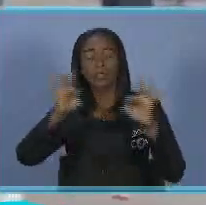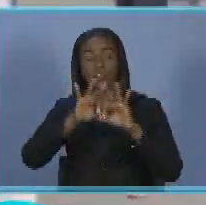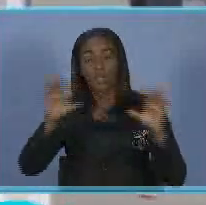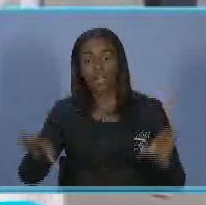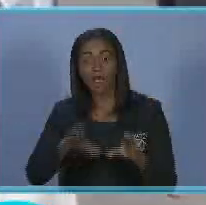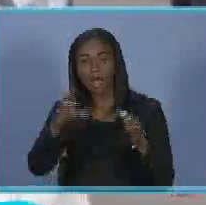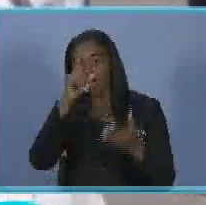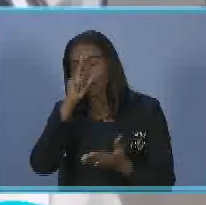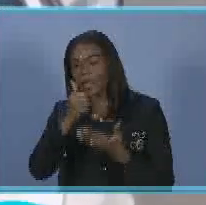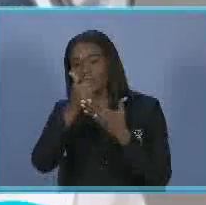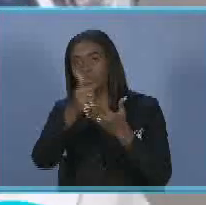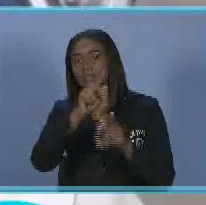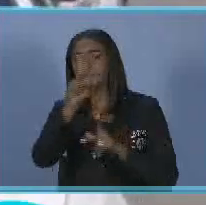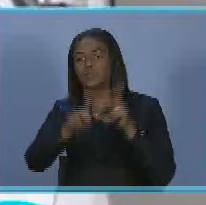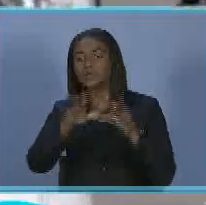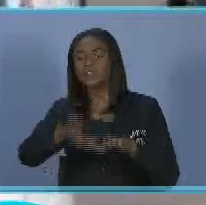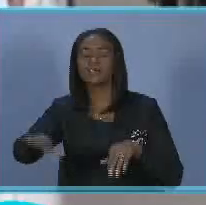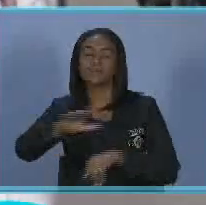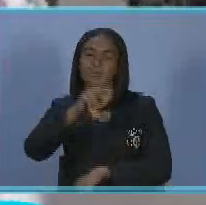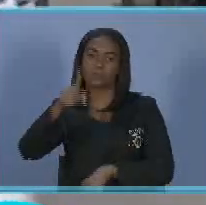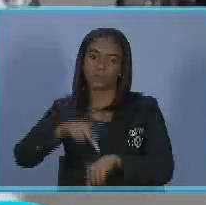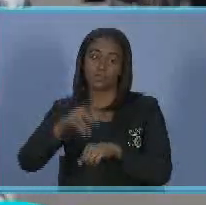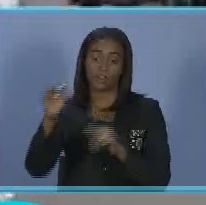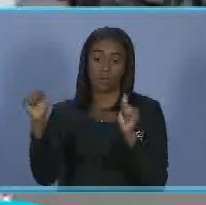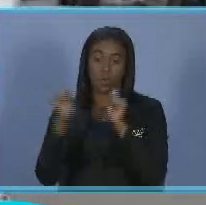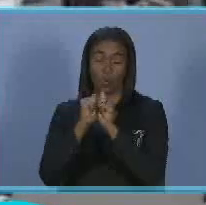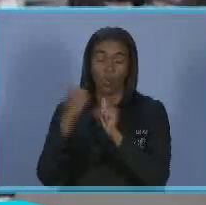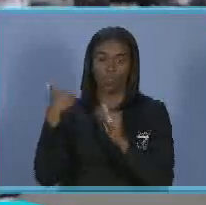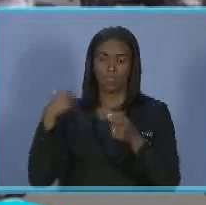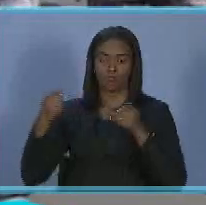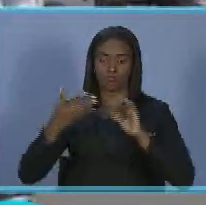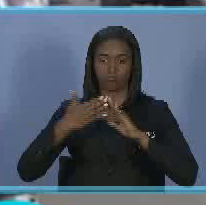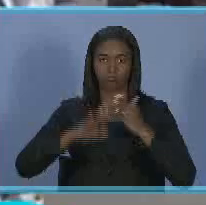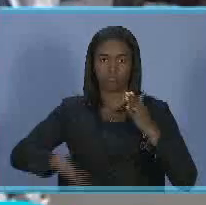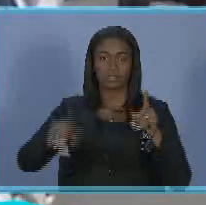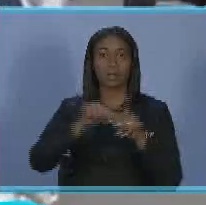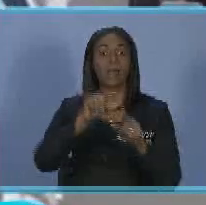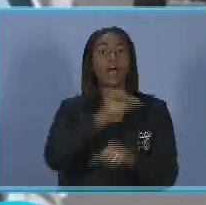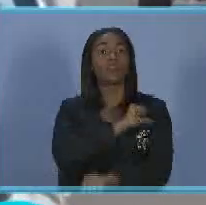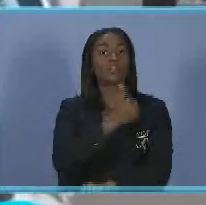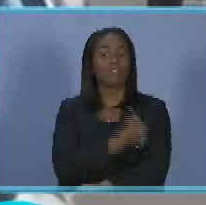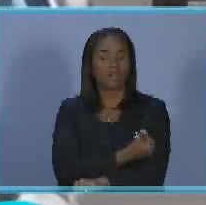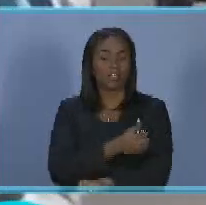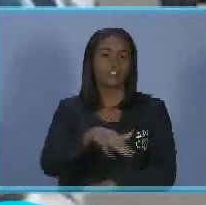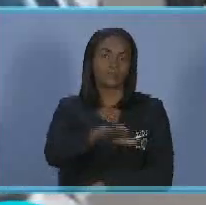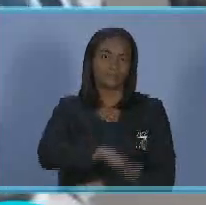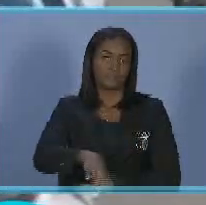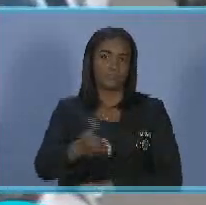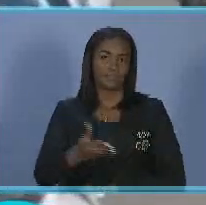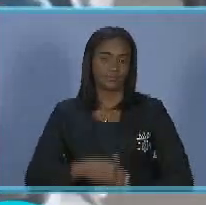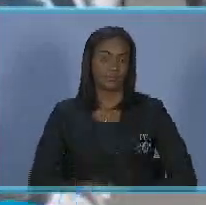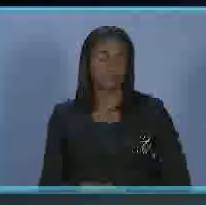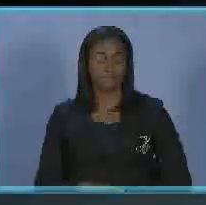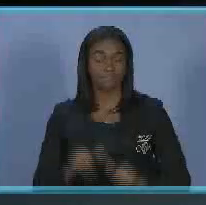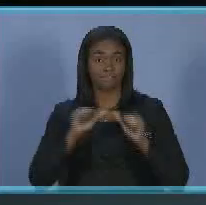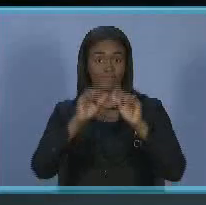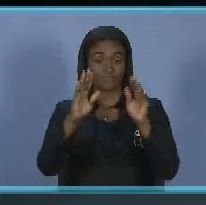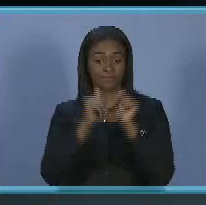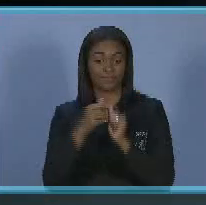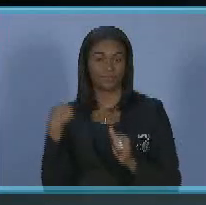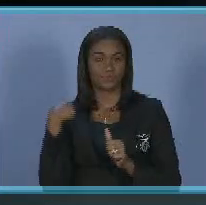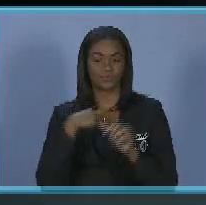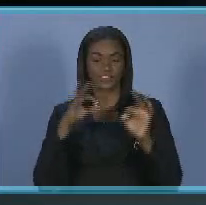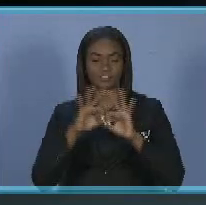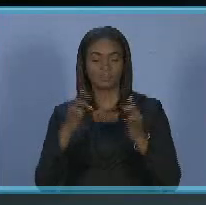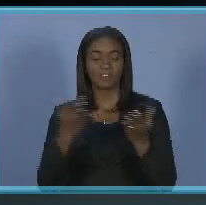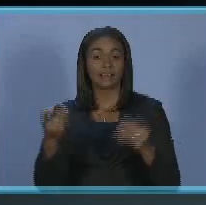en favor de los productores de esa provincia en compañía de la gobernadora y también autoridades civiles y militares mantenga la sintonía con esta gran